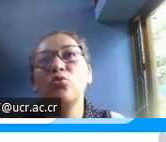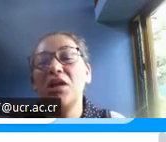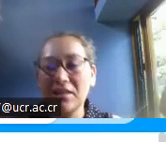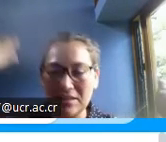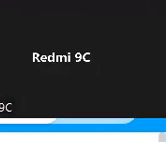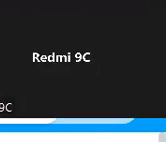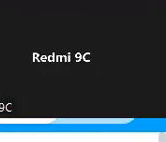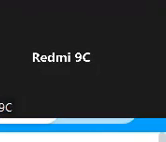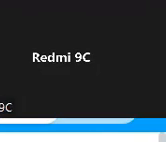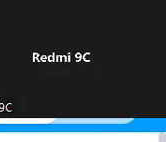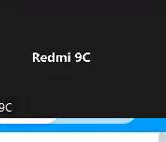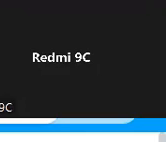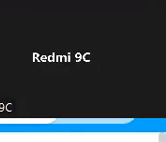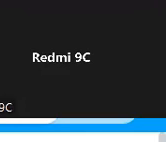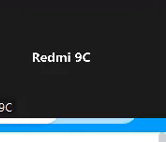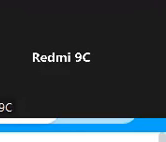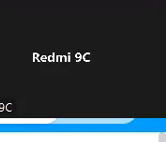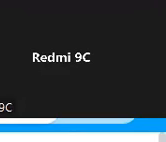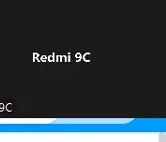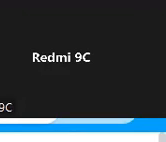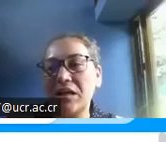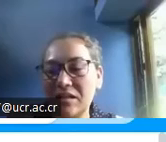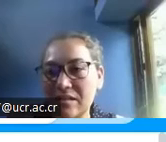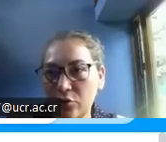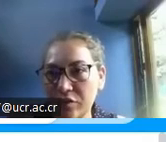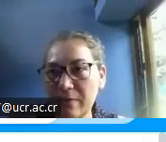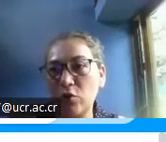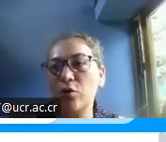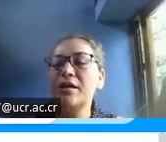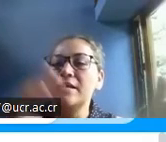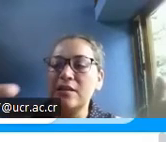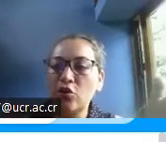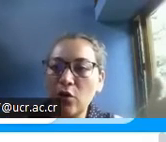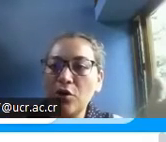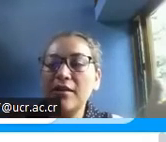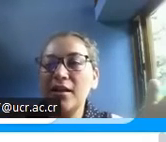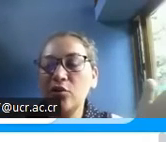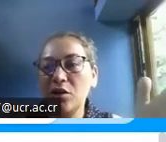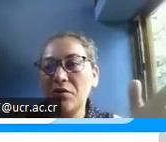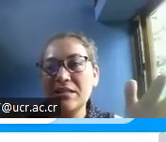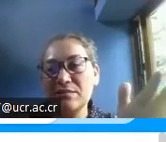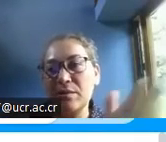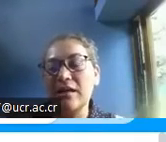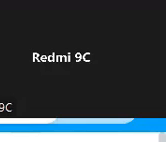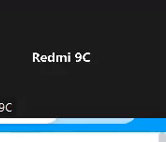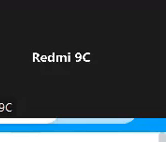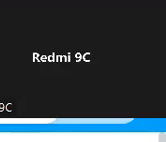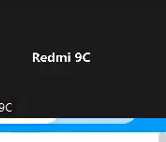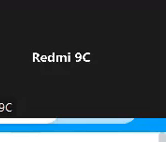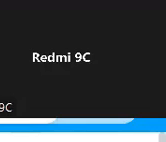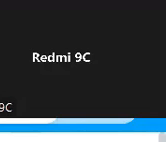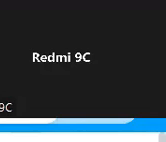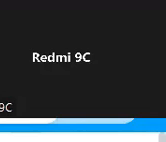para estudiantes de bienes raíces, por llamarlo de alguna forma, yo no voy a explicarles el concepto, sino que voy a entrar de una vez a